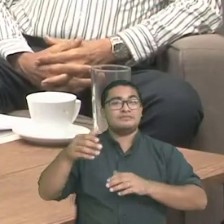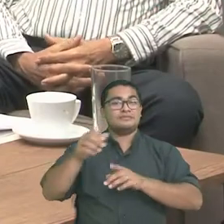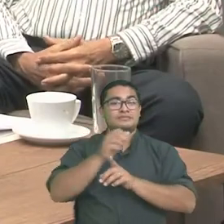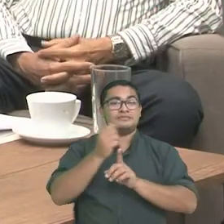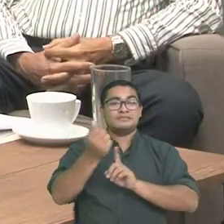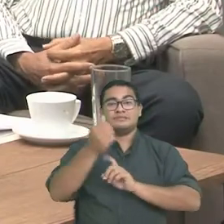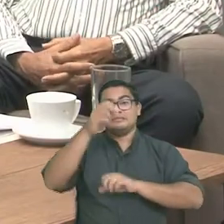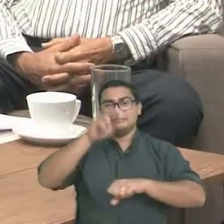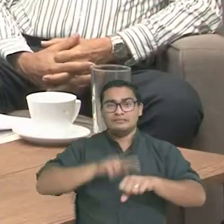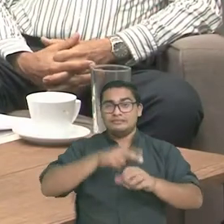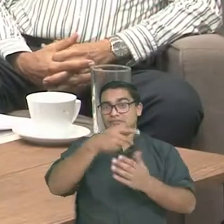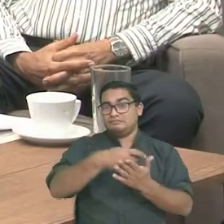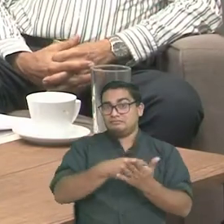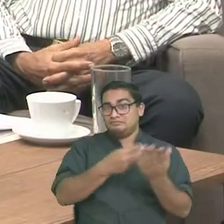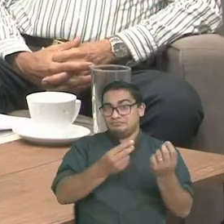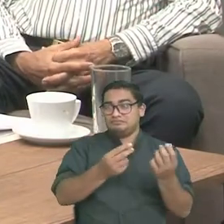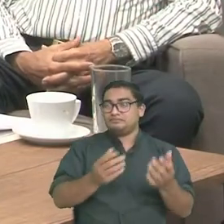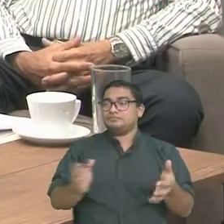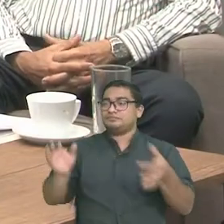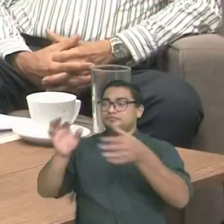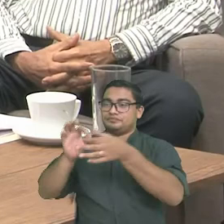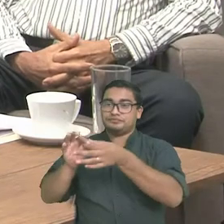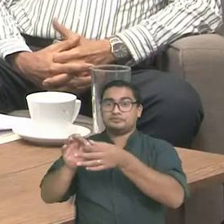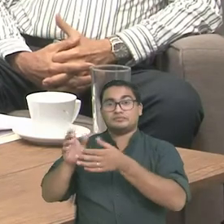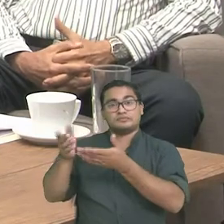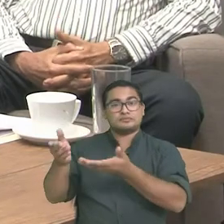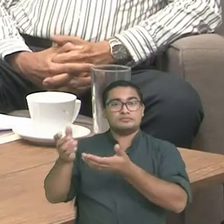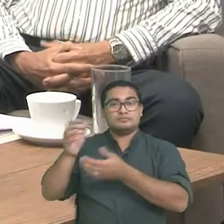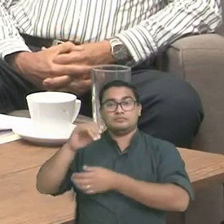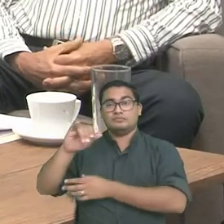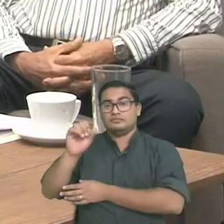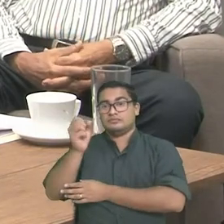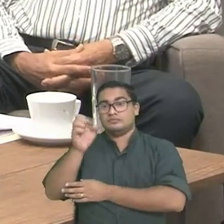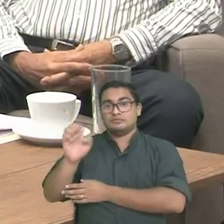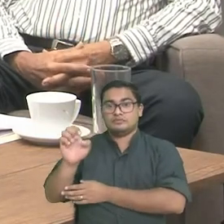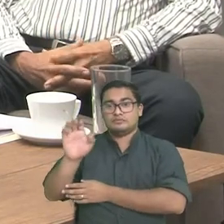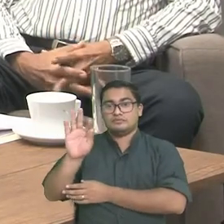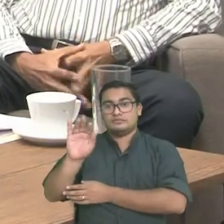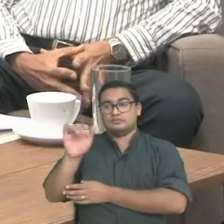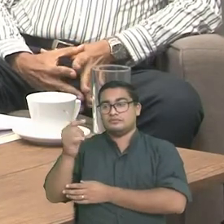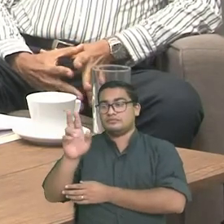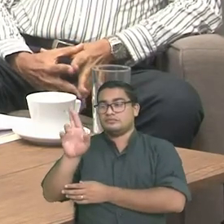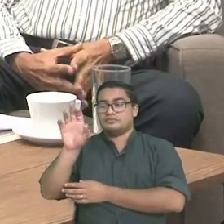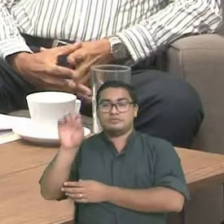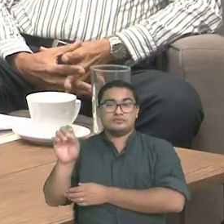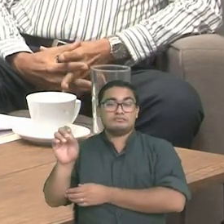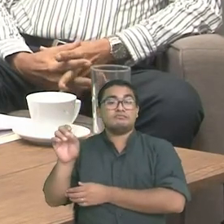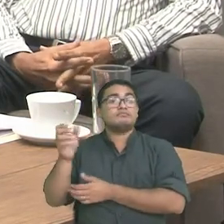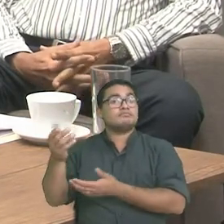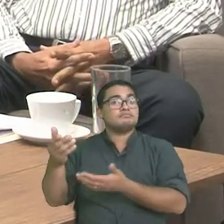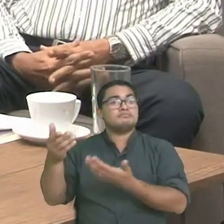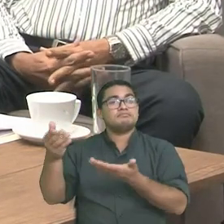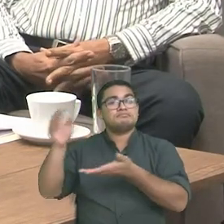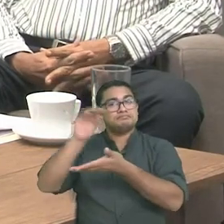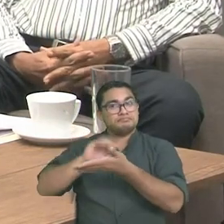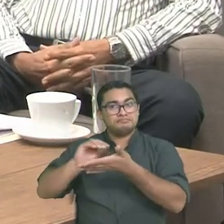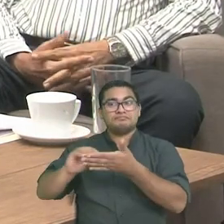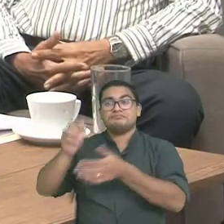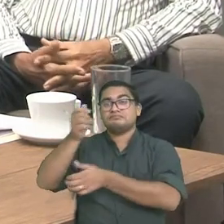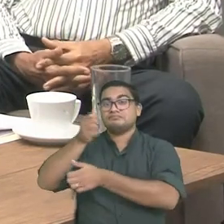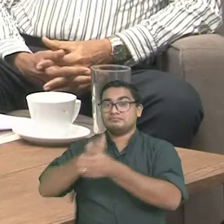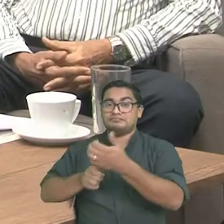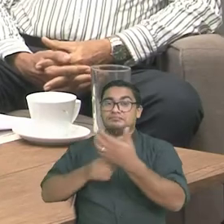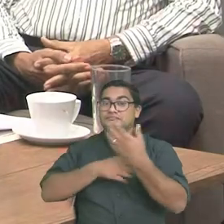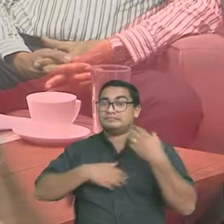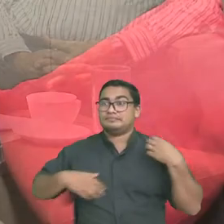Asamblea Nacional, y junto a él el compañero José Figueroa, también vicepresidente de esta comisión, y con ellos pues hemos conversado sobre un